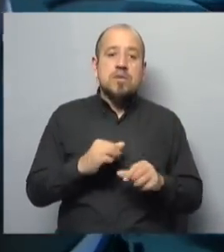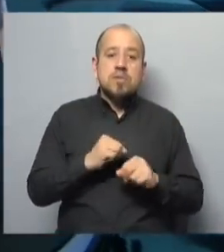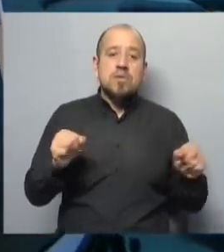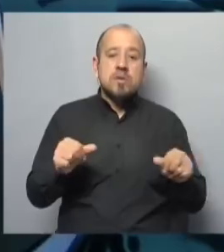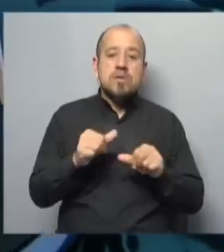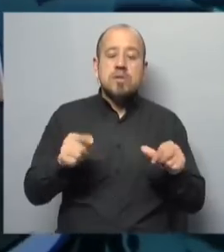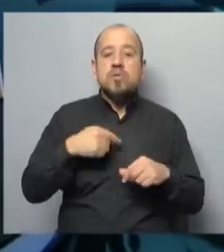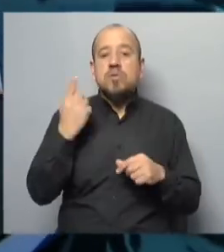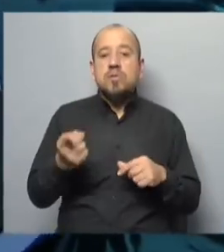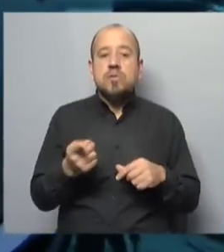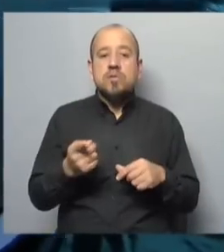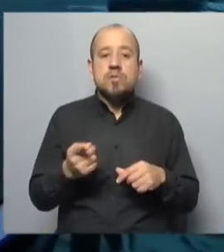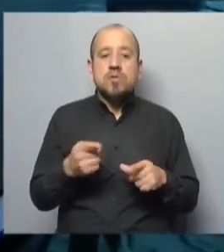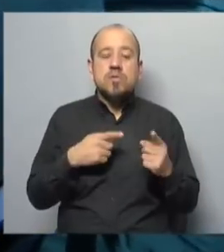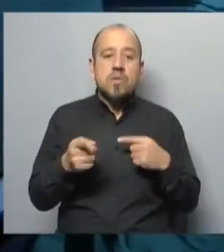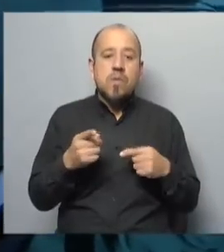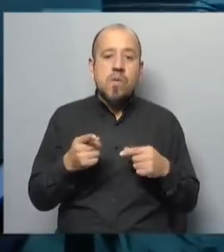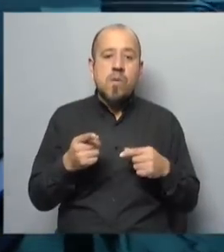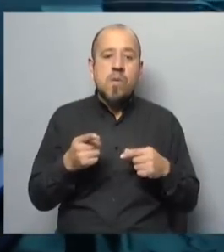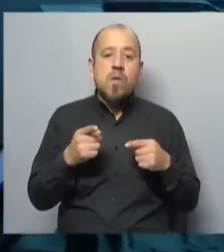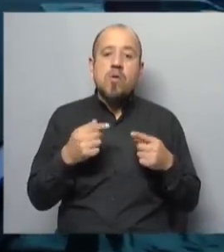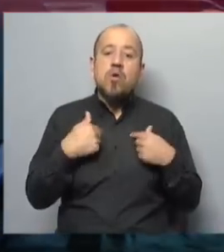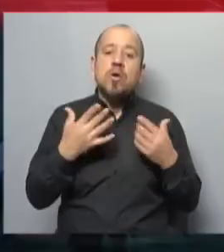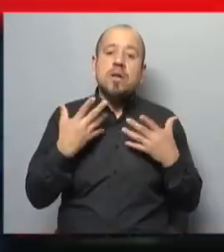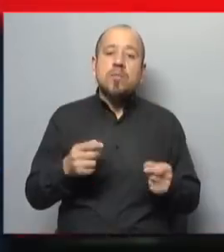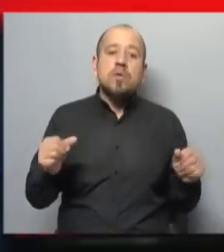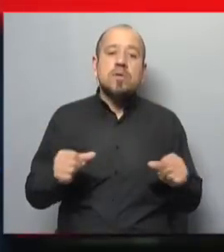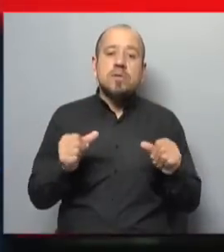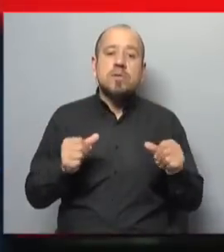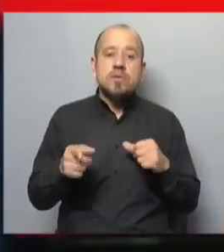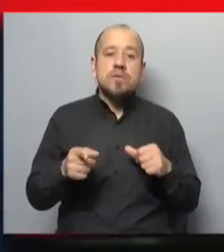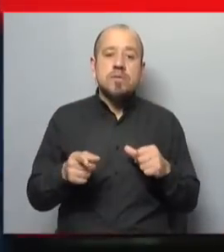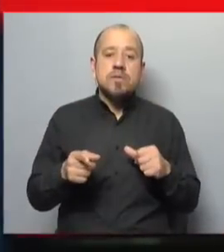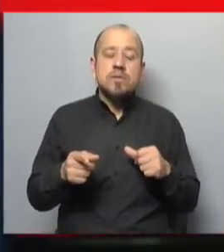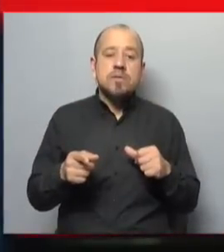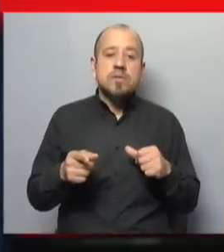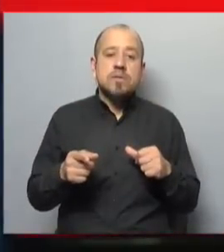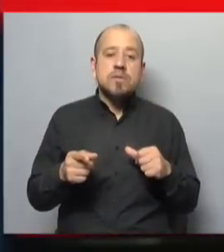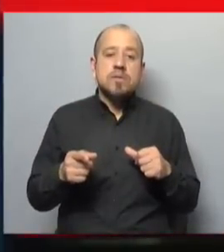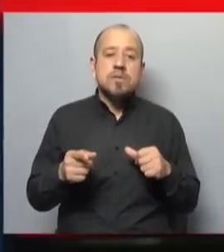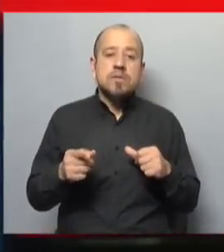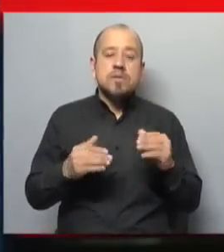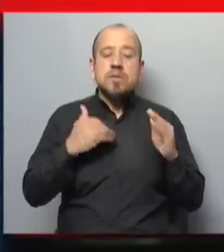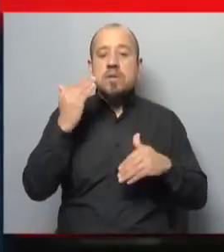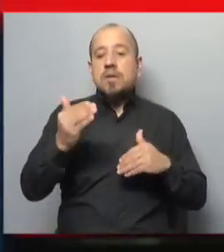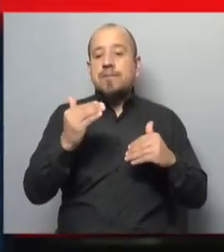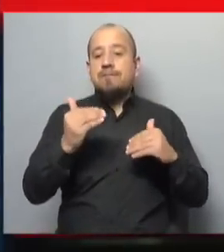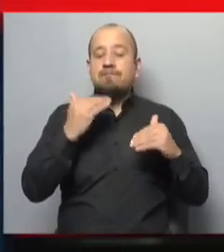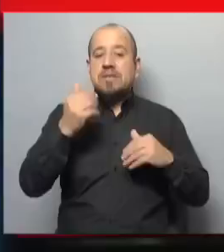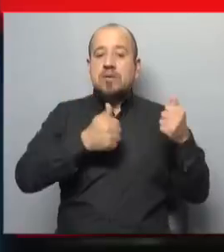nosotros lo podemos los podemos nosotros queremos hacer eso necesitamos a la más alta al más alto nivel